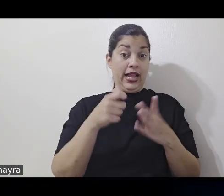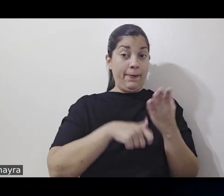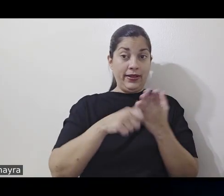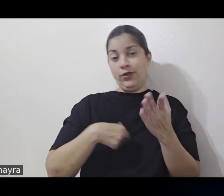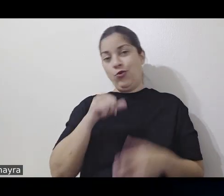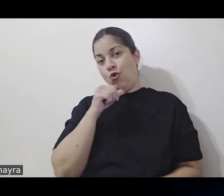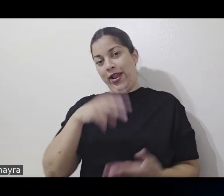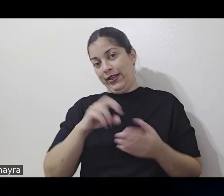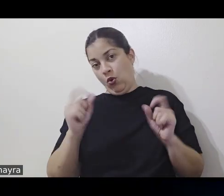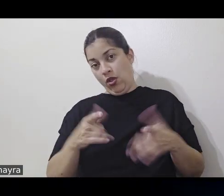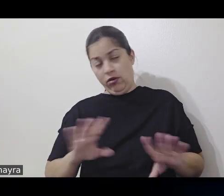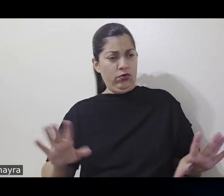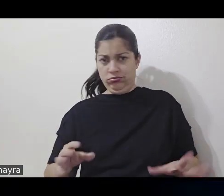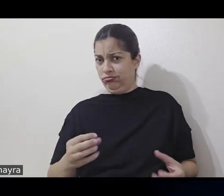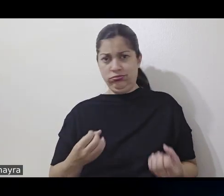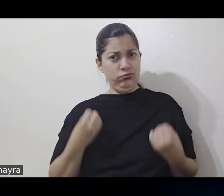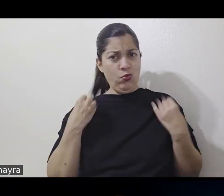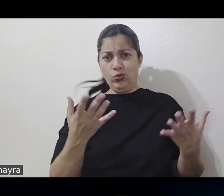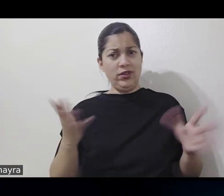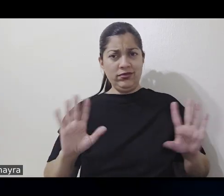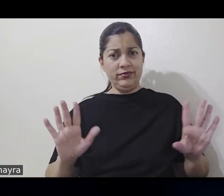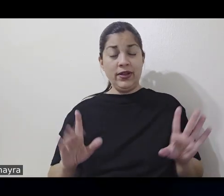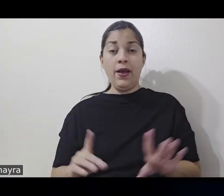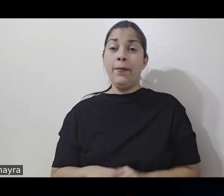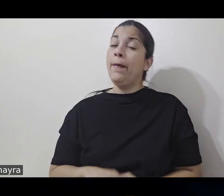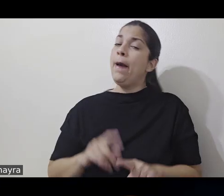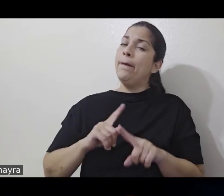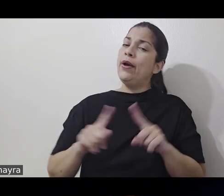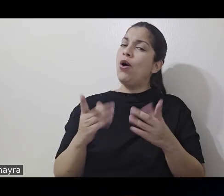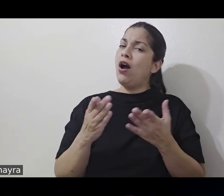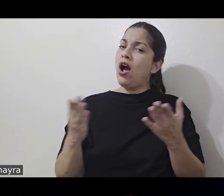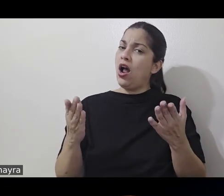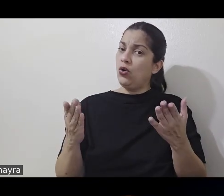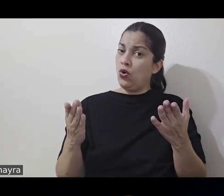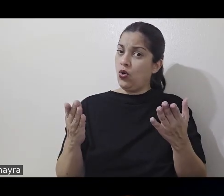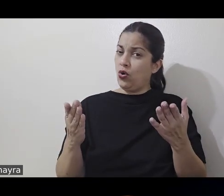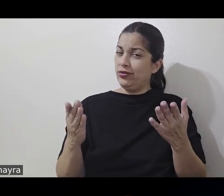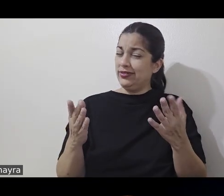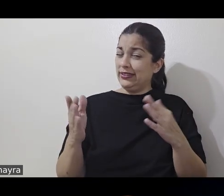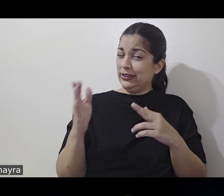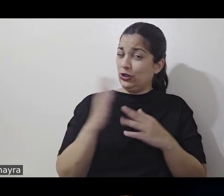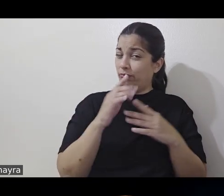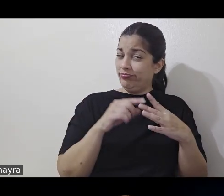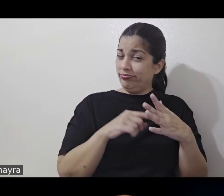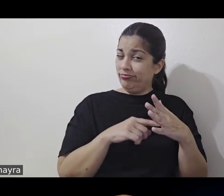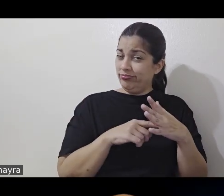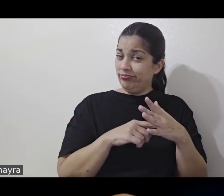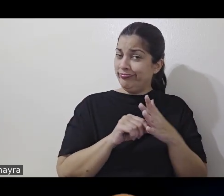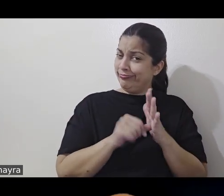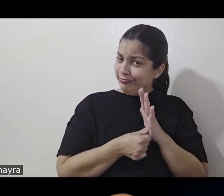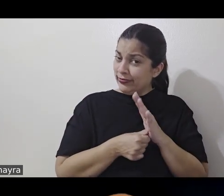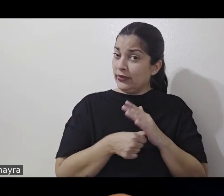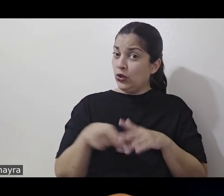me imagino, pero no, sí las son muchísimas. Son muchísimas. Pero hay algo que sobresalió, que te llamó la atención,